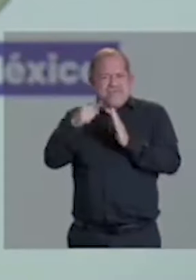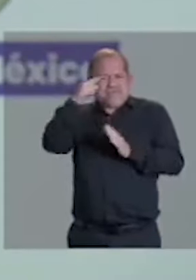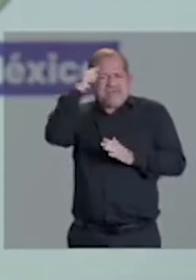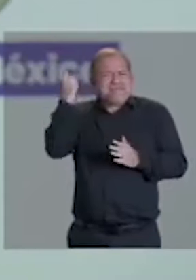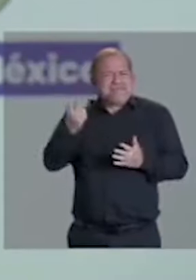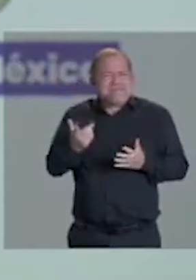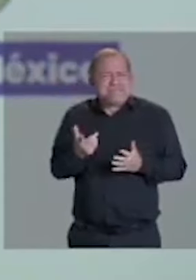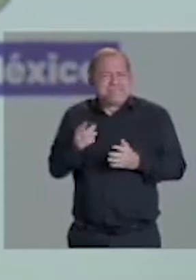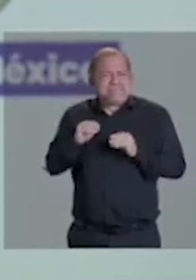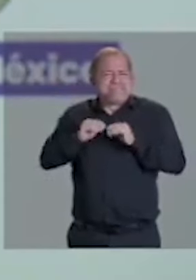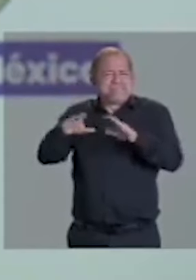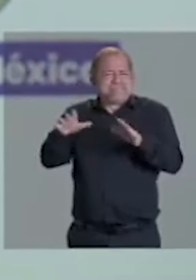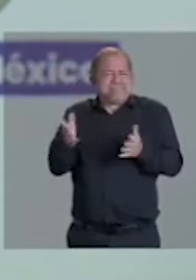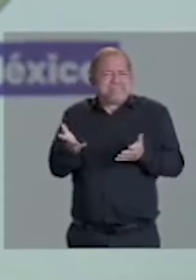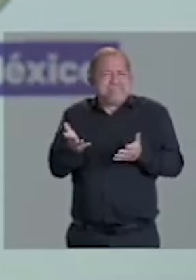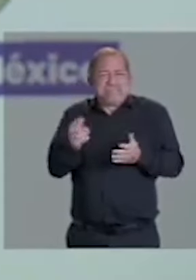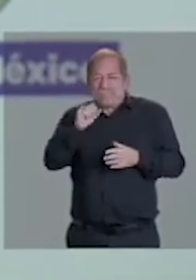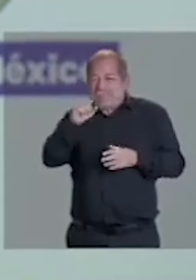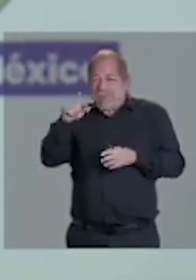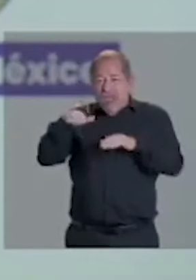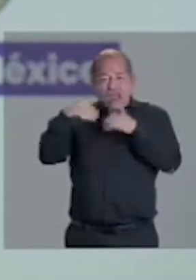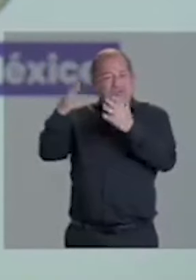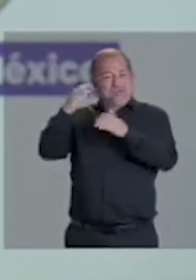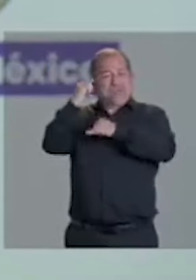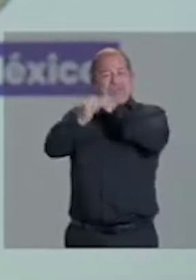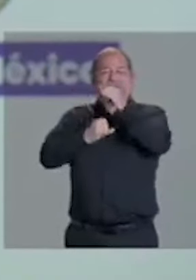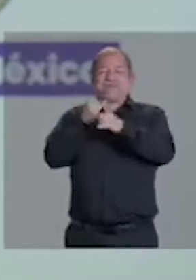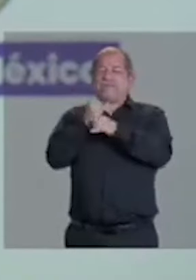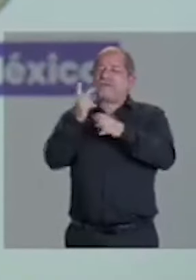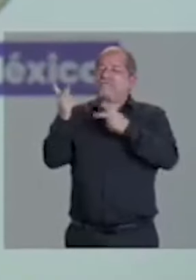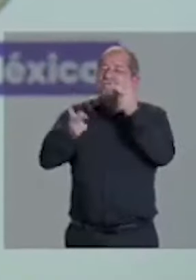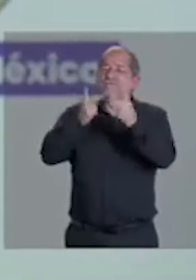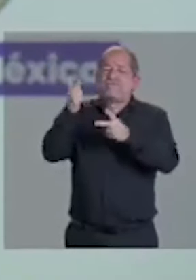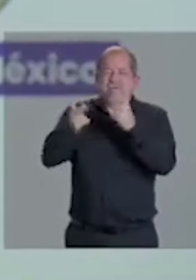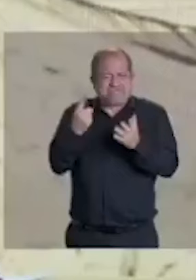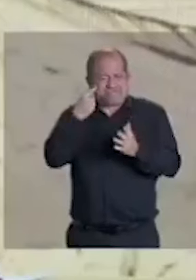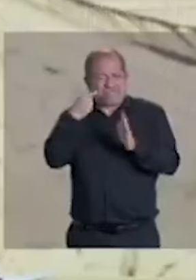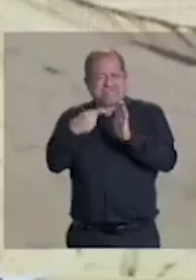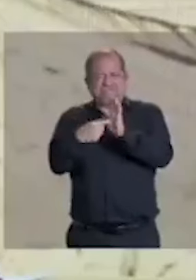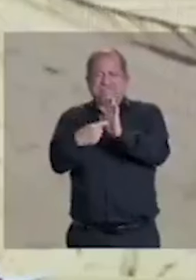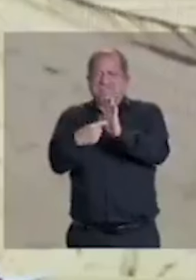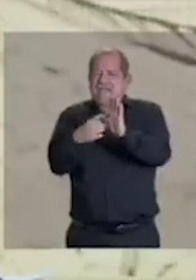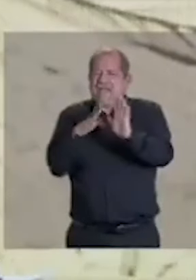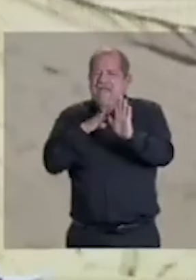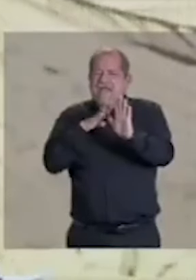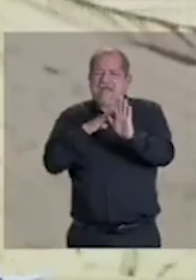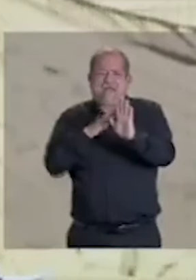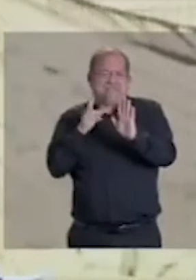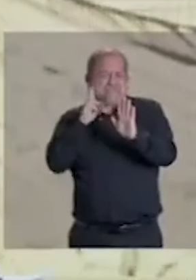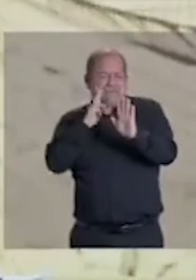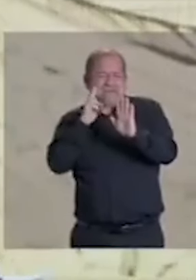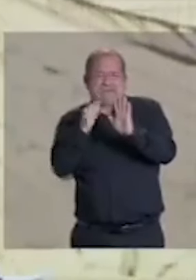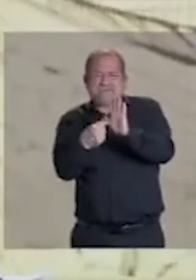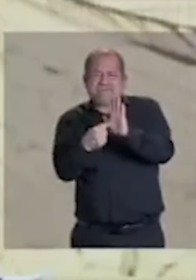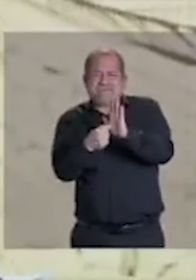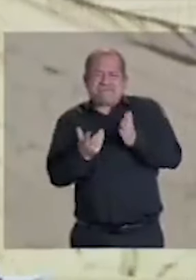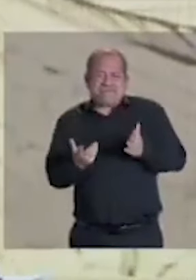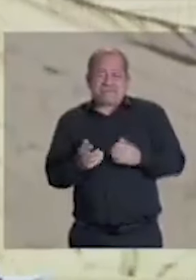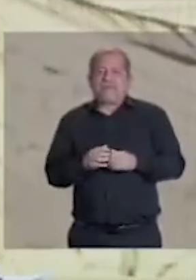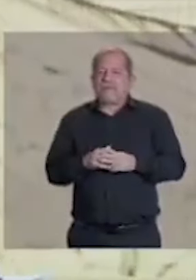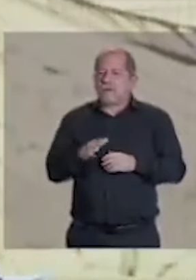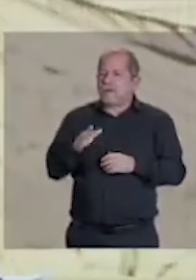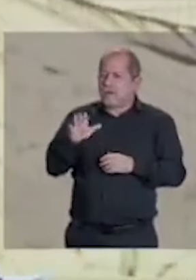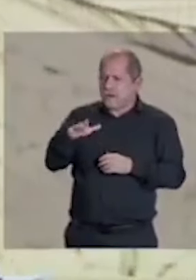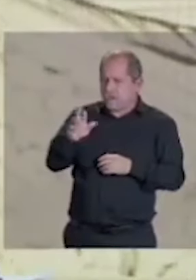las estadísticas internacionales. Candidatas, Xóchitl Gálvez levantó la mano para responder o comentar